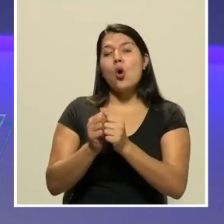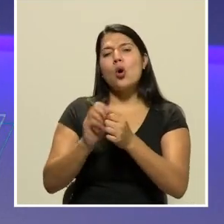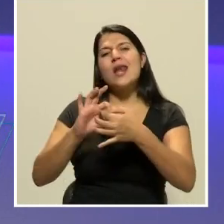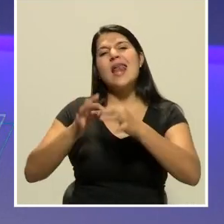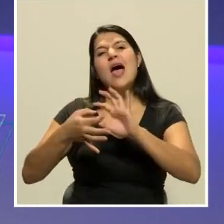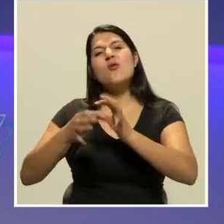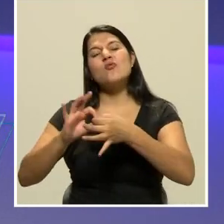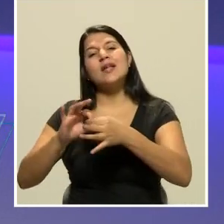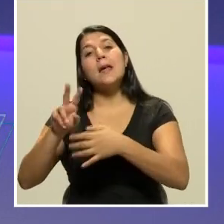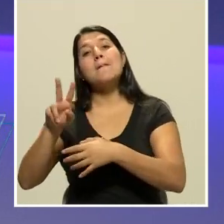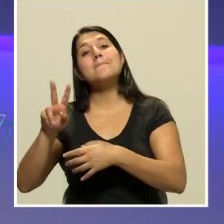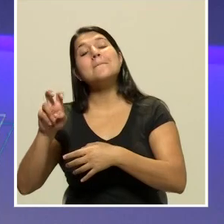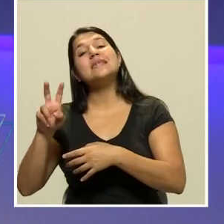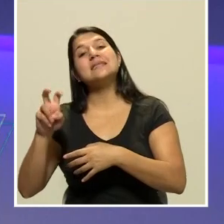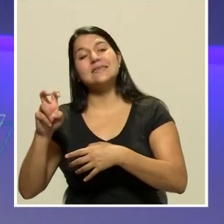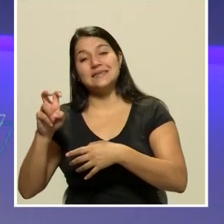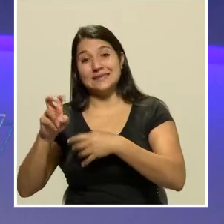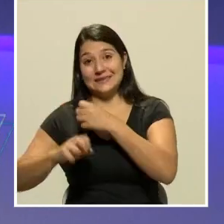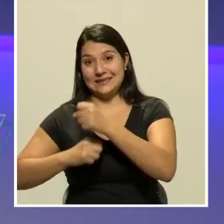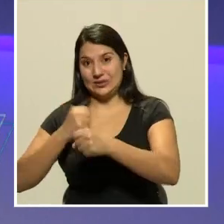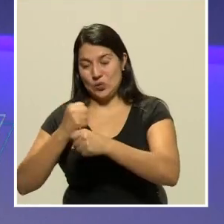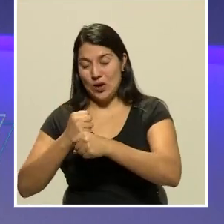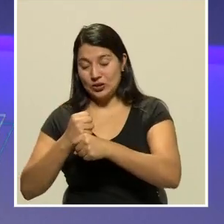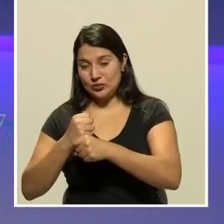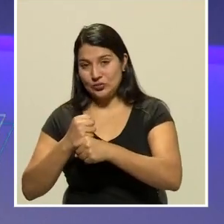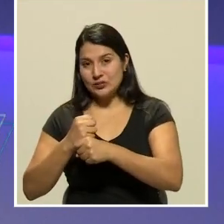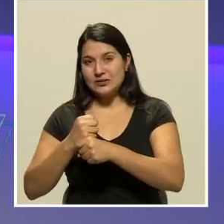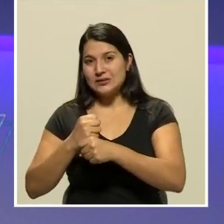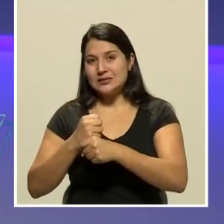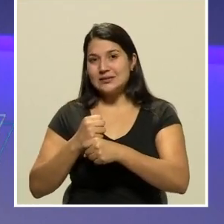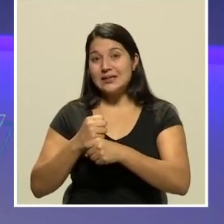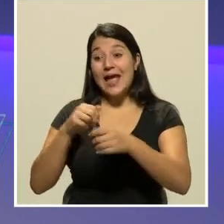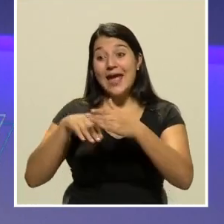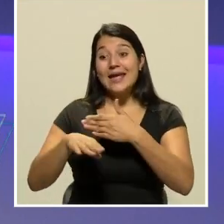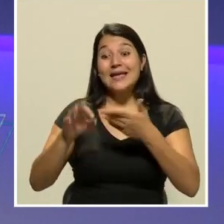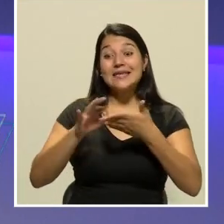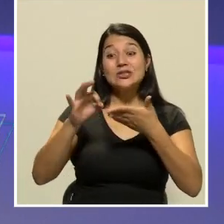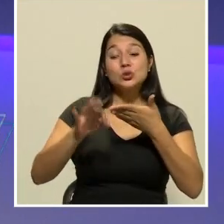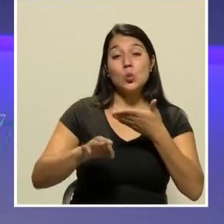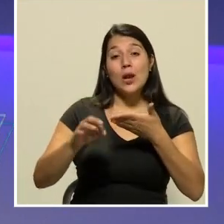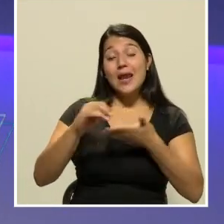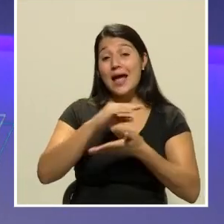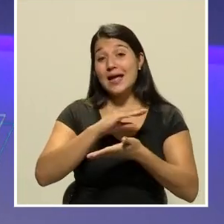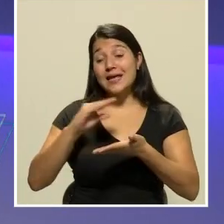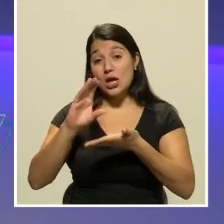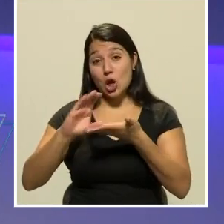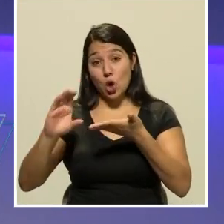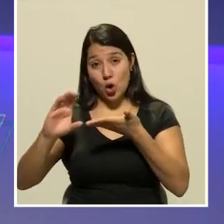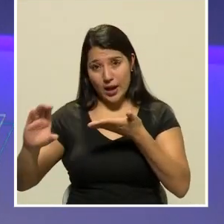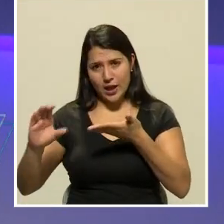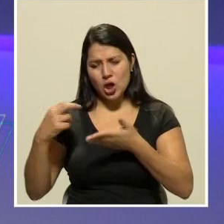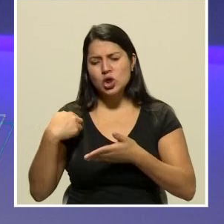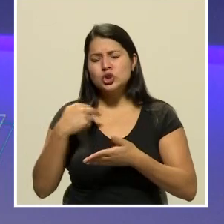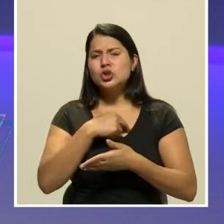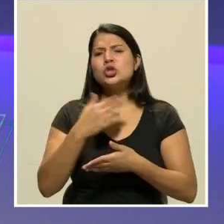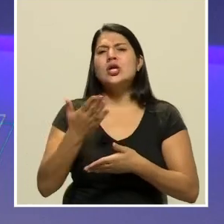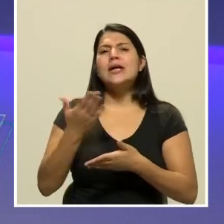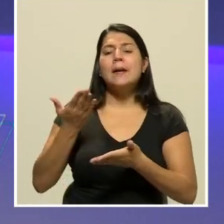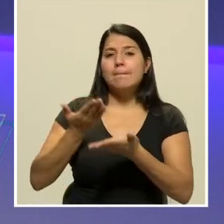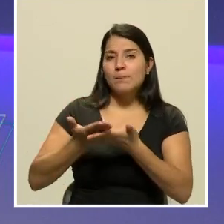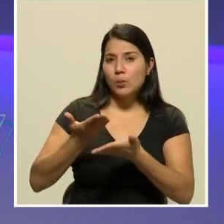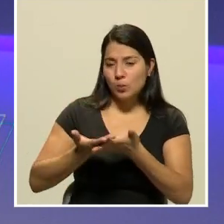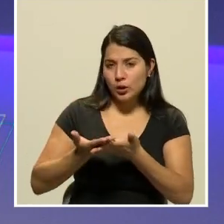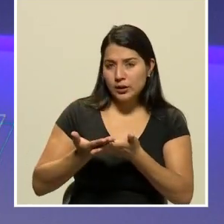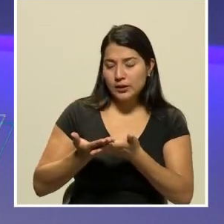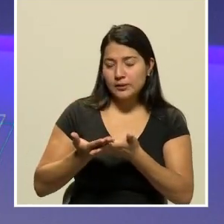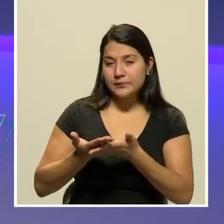que la ha llamado el señor presidente, de las escuelas y colegios, lo que estamos proponiendo es